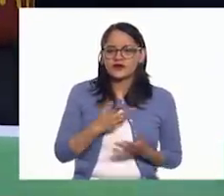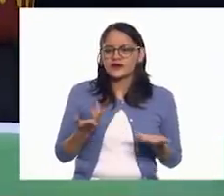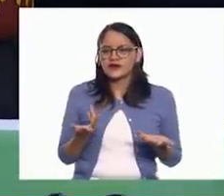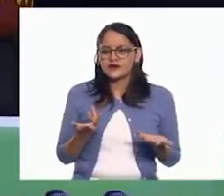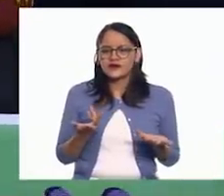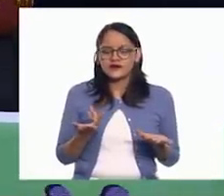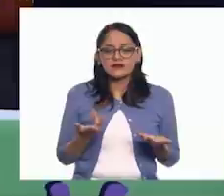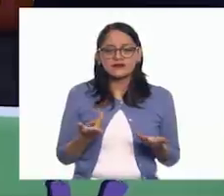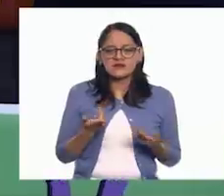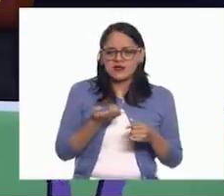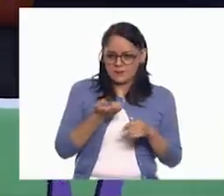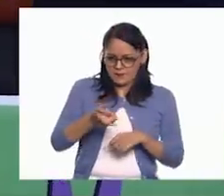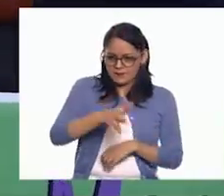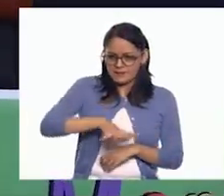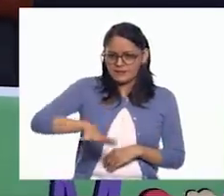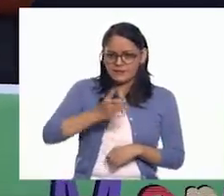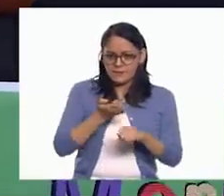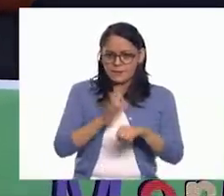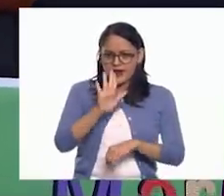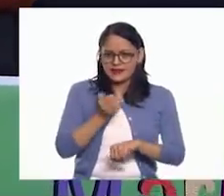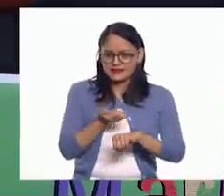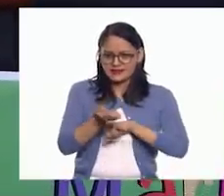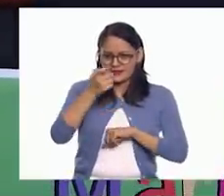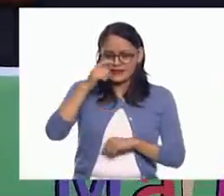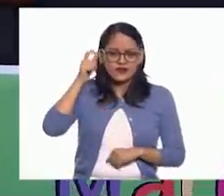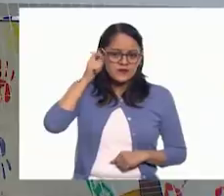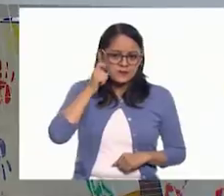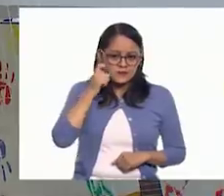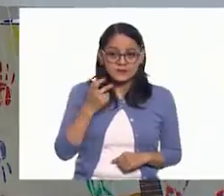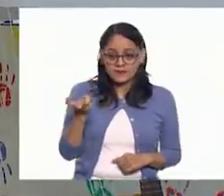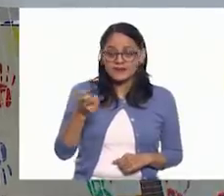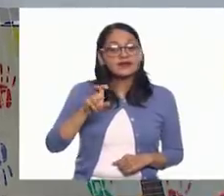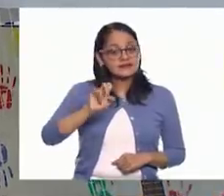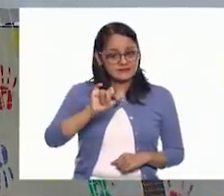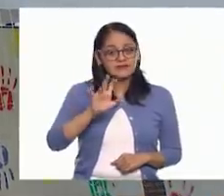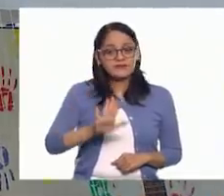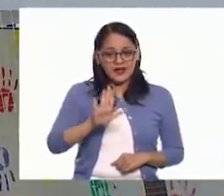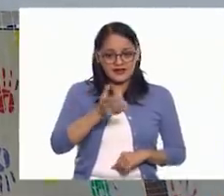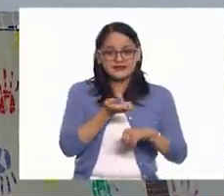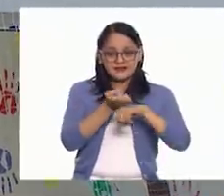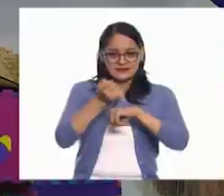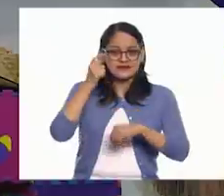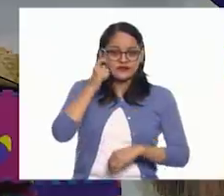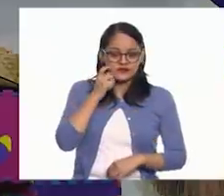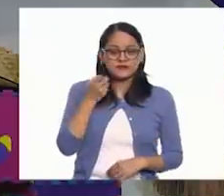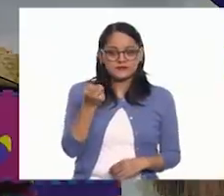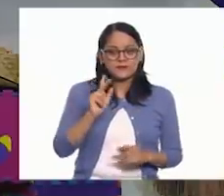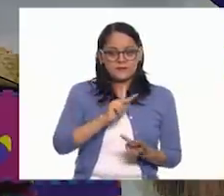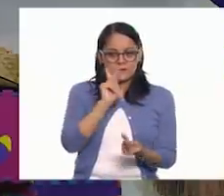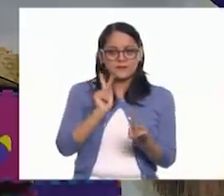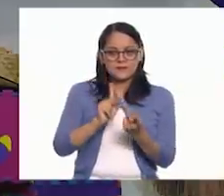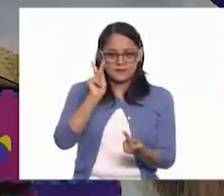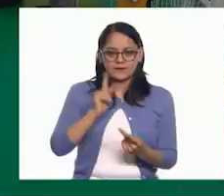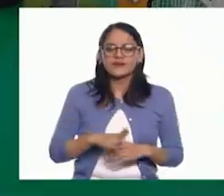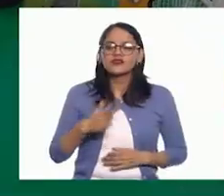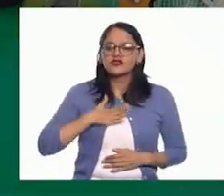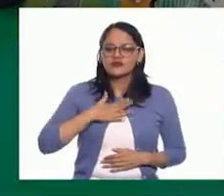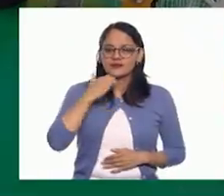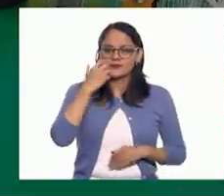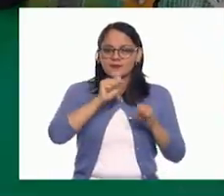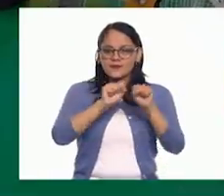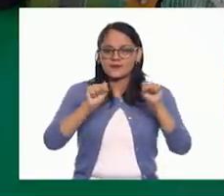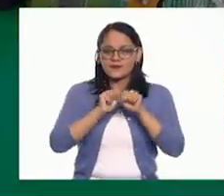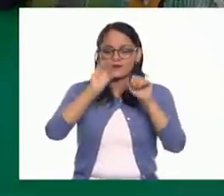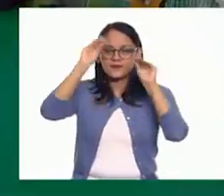es como del estado de Guerrero, ¿no? Así es. Viene como ese toque, sí. Perfecto, muy bien. Quise adornar así esta